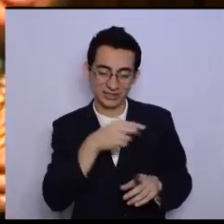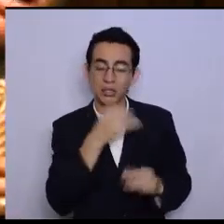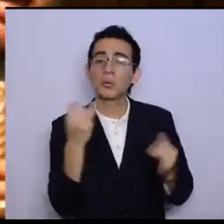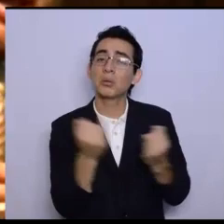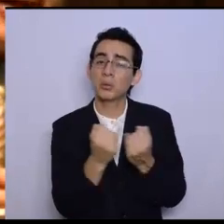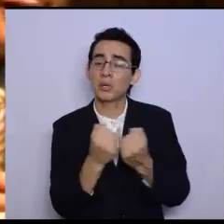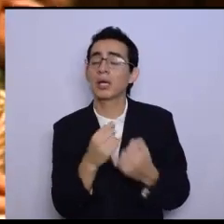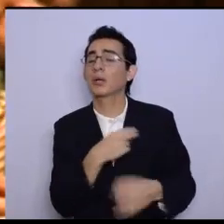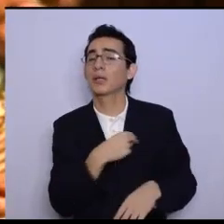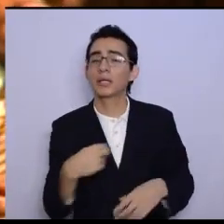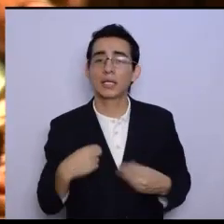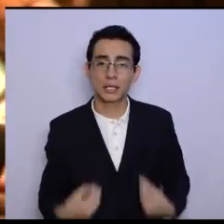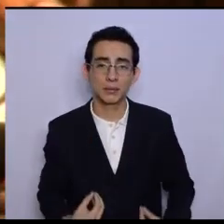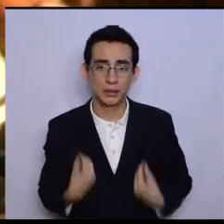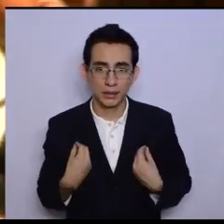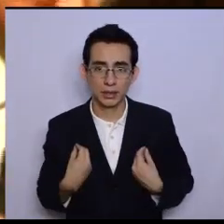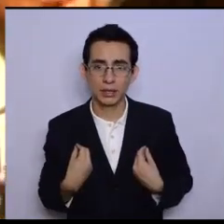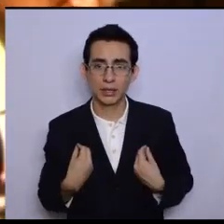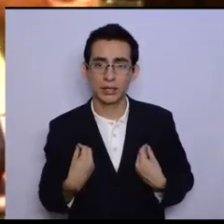nuestra vida.